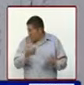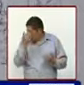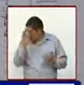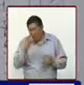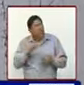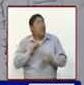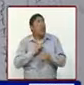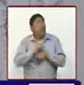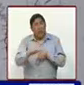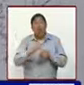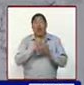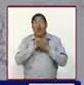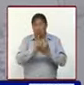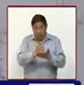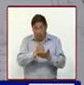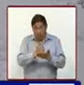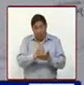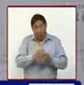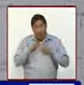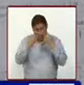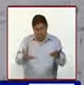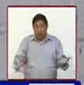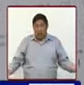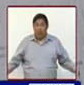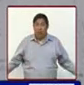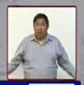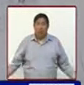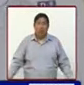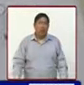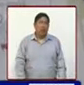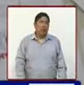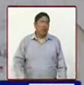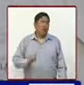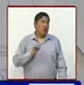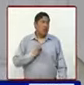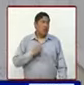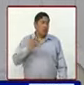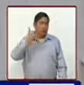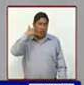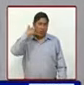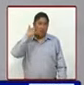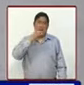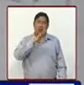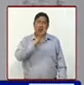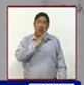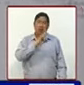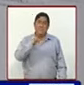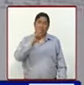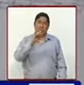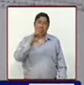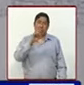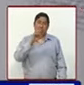en este momento el caso, puedan aproximarse y brindarle una ayuda? Bueno, yo tengo mi teléfono, es